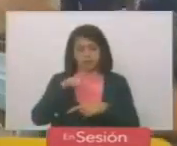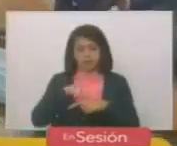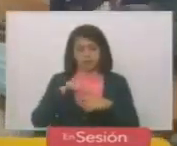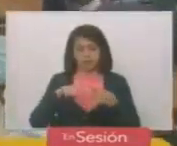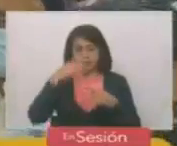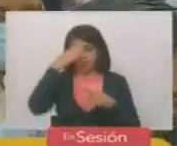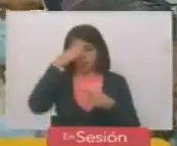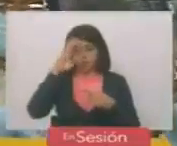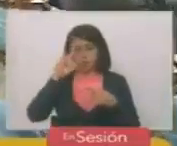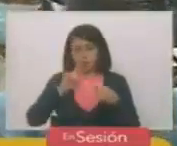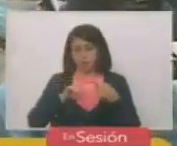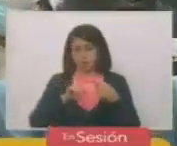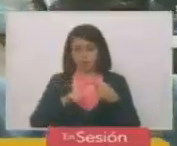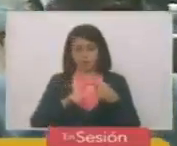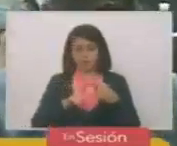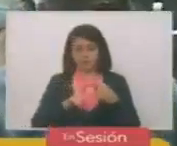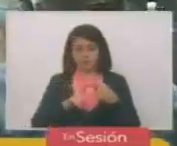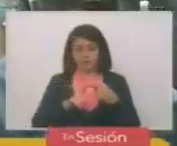Cuba recientemente,